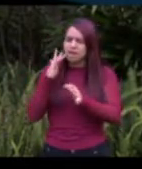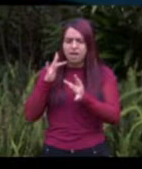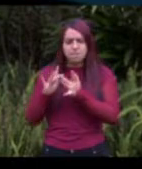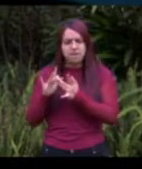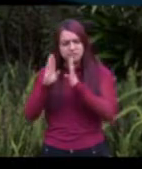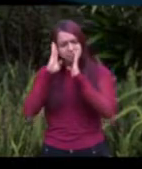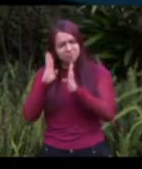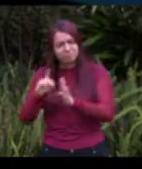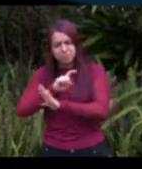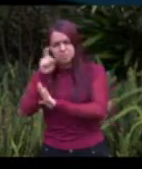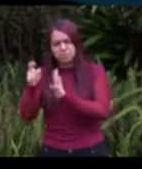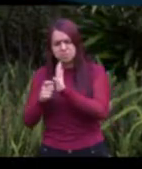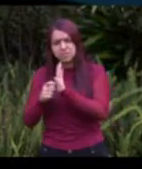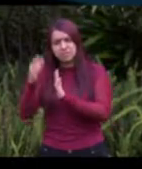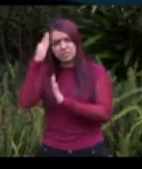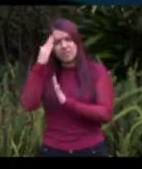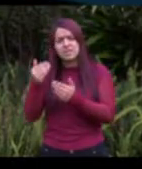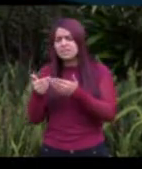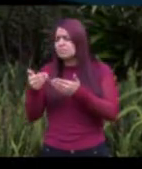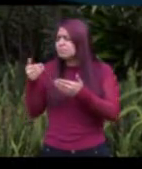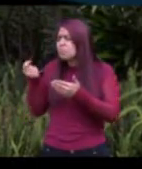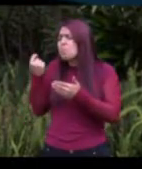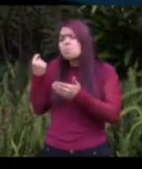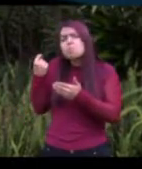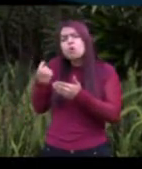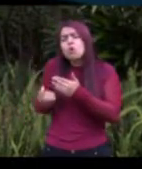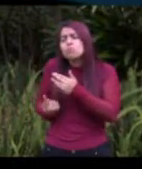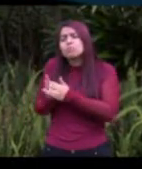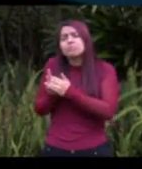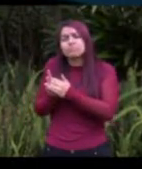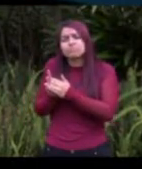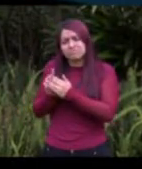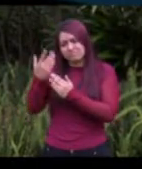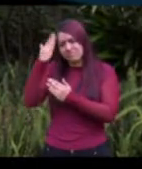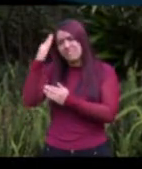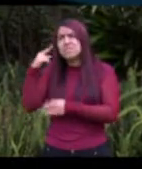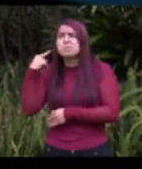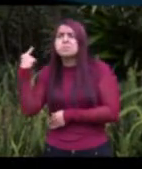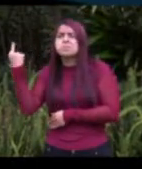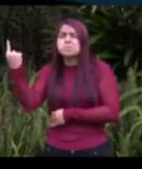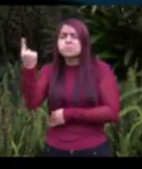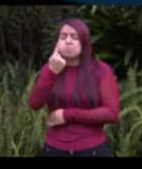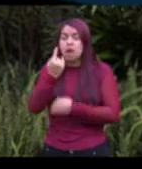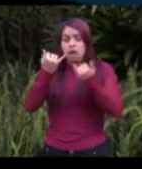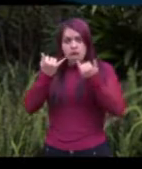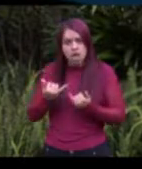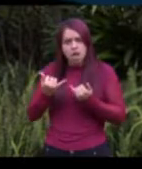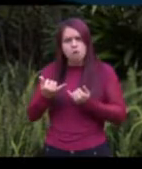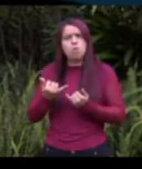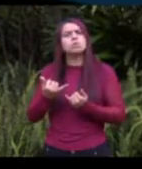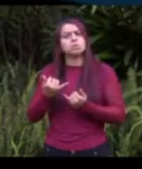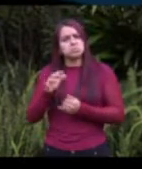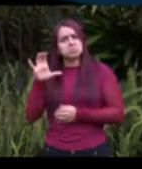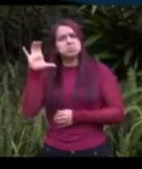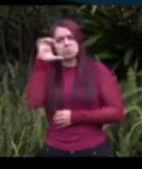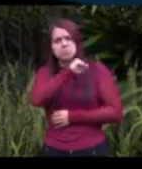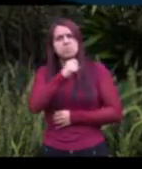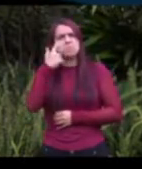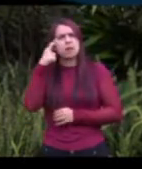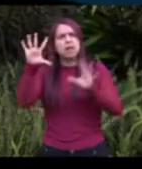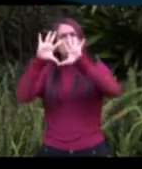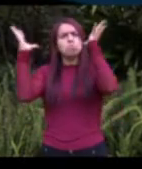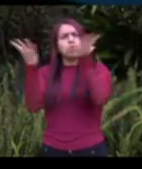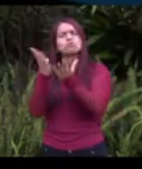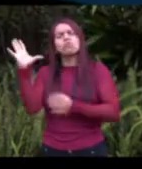cual apenas hace muy pocas décadas comenzó a construirse una doctrina, hoy ya parece reconocido a nivel